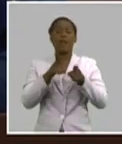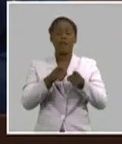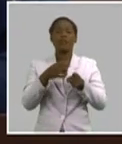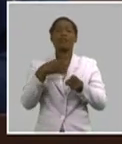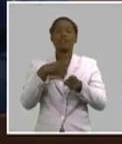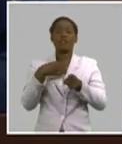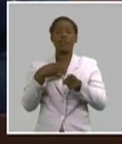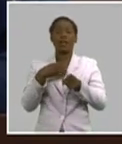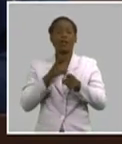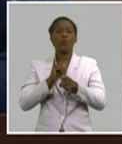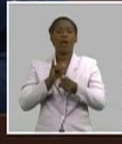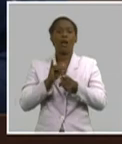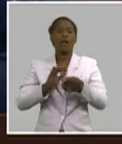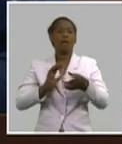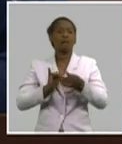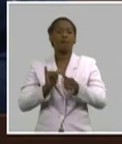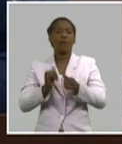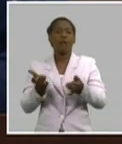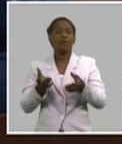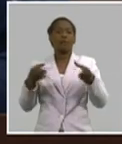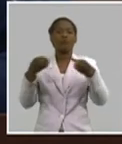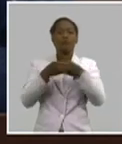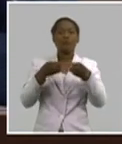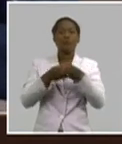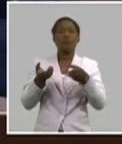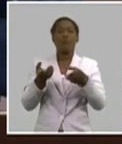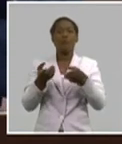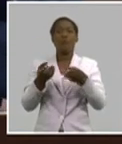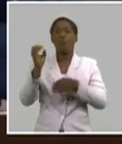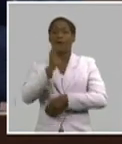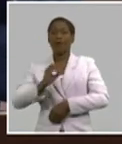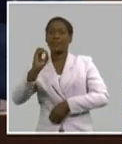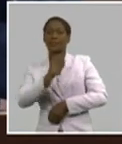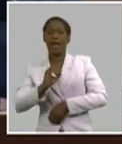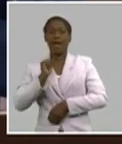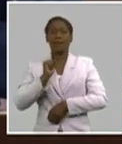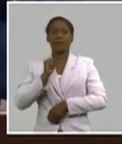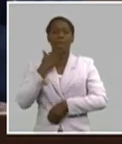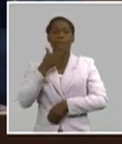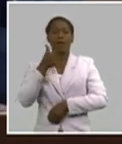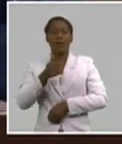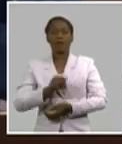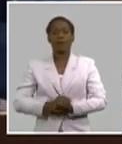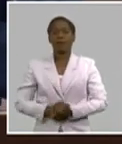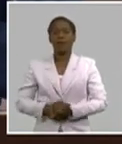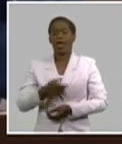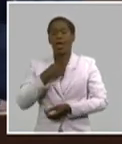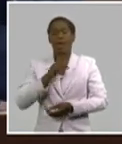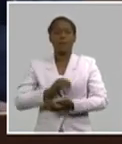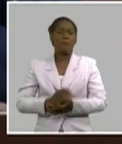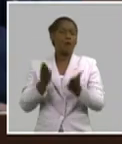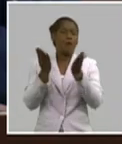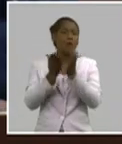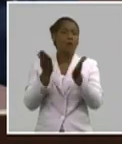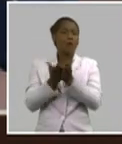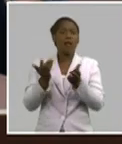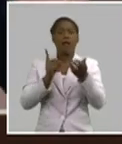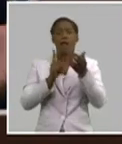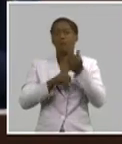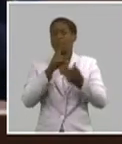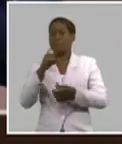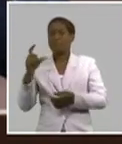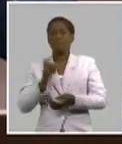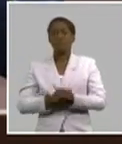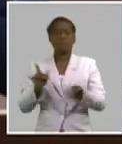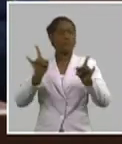sistema que le aporta la preparación de esos cuadros. Escuelas del partido, universidades, escuelas ramales, todo ese